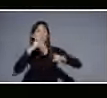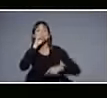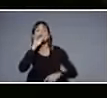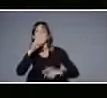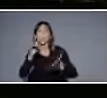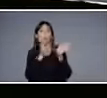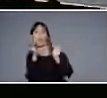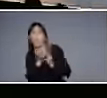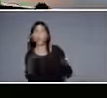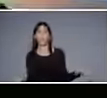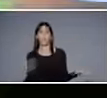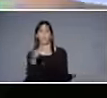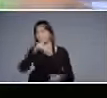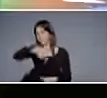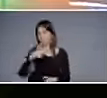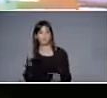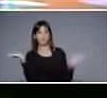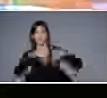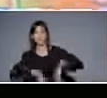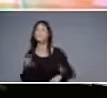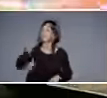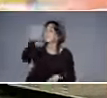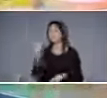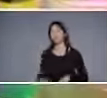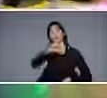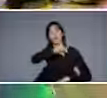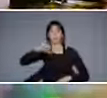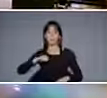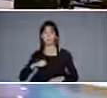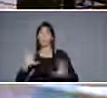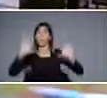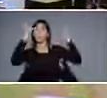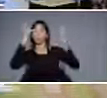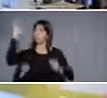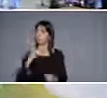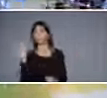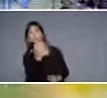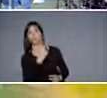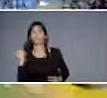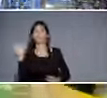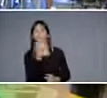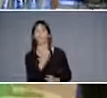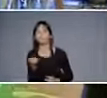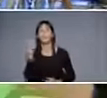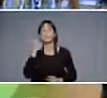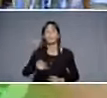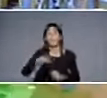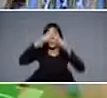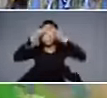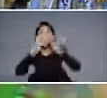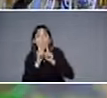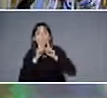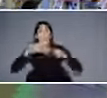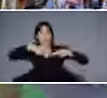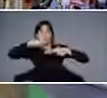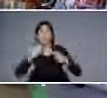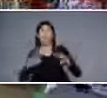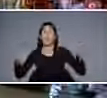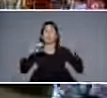laguna. Hay un independentista que a la huelga vino solo, una mosca, unos taxistas y un